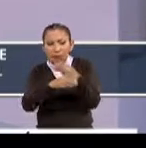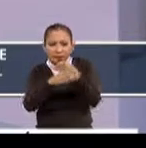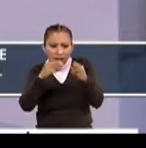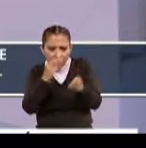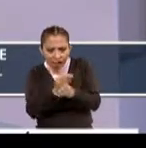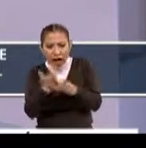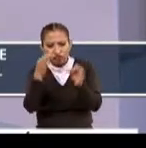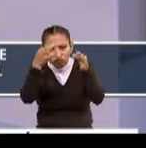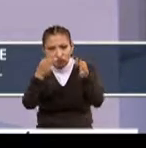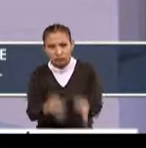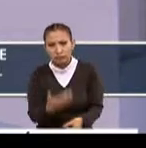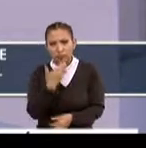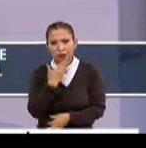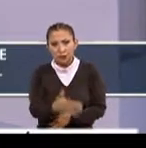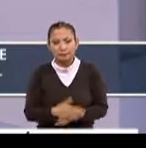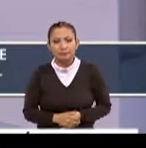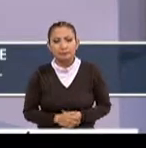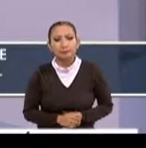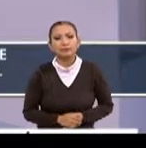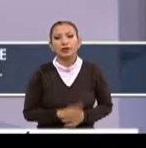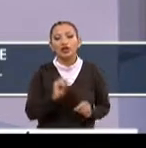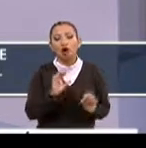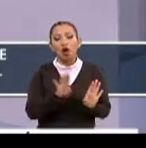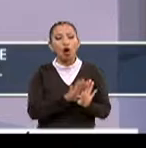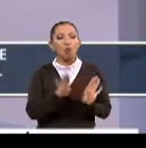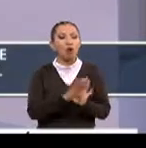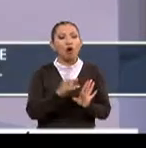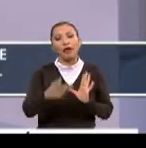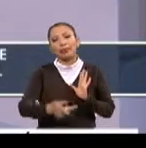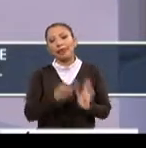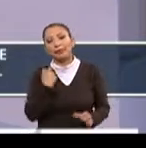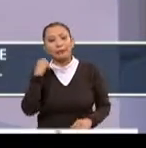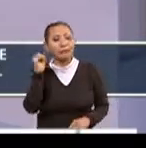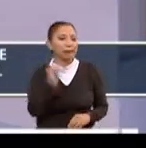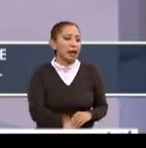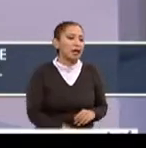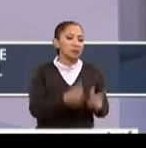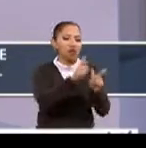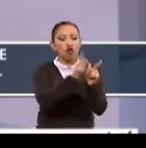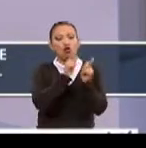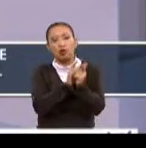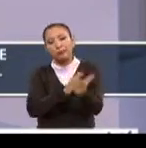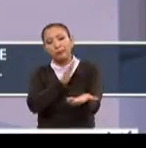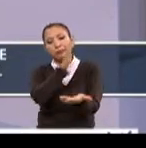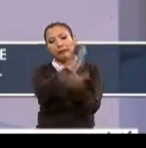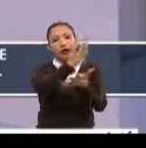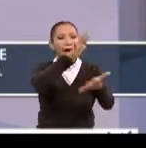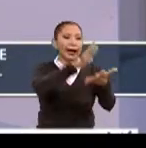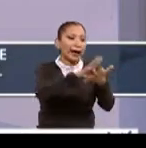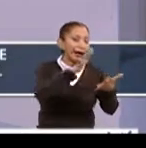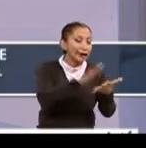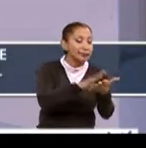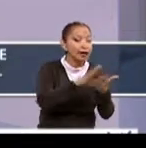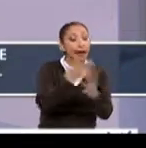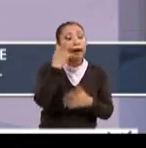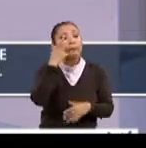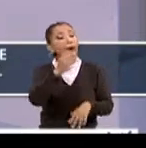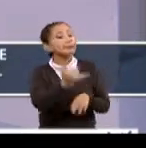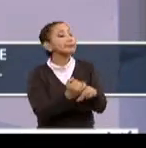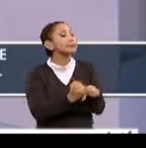material auténtico, ¿no? Que no fuéramos otra vez el mismo grupo que va a las cárceles y